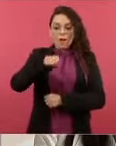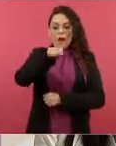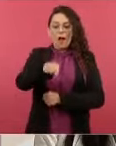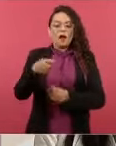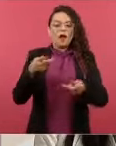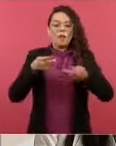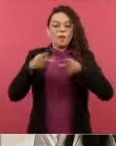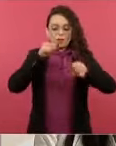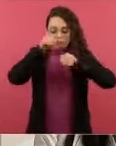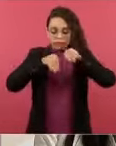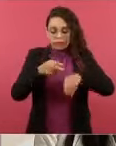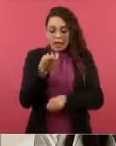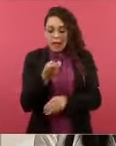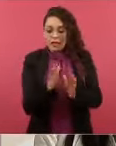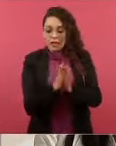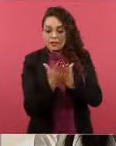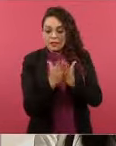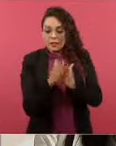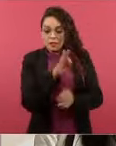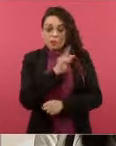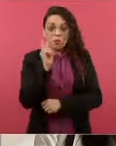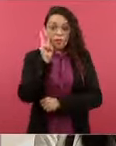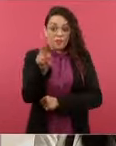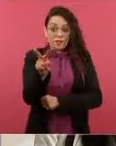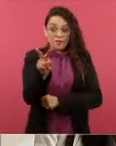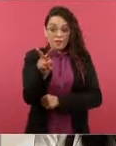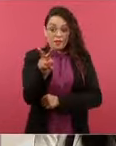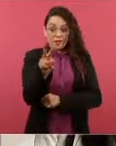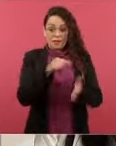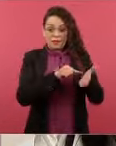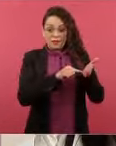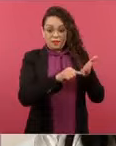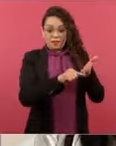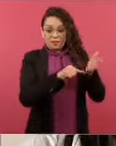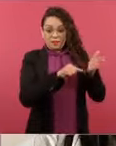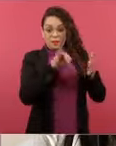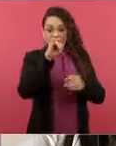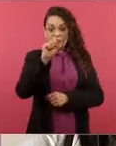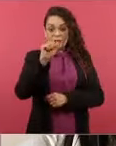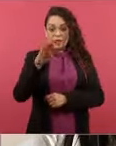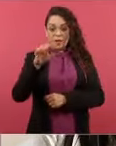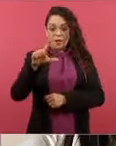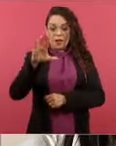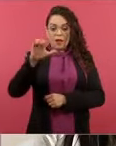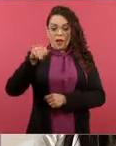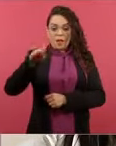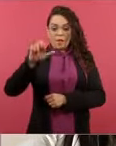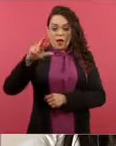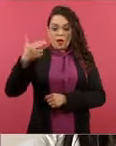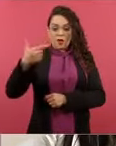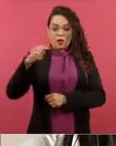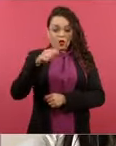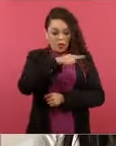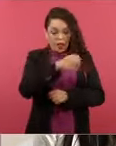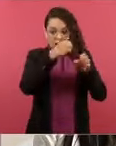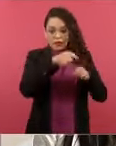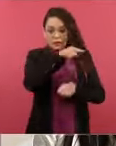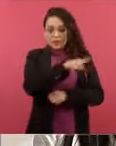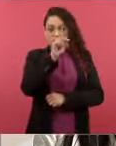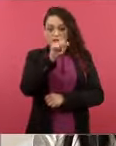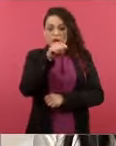Aquí está en cada uno de ellos. Por ejemplo, aquí está el de la maestra Isabel Camargo Cesario. Aquí vienen sus datos. Ella